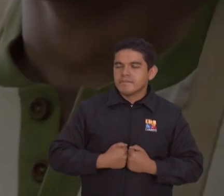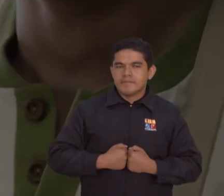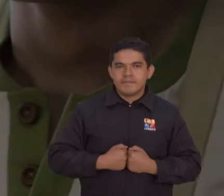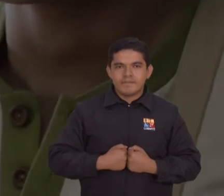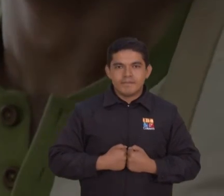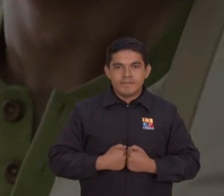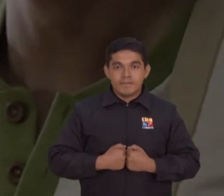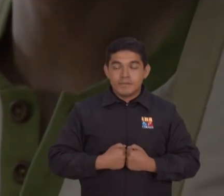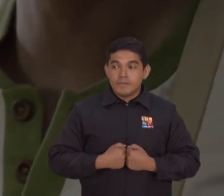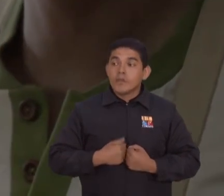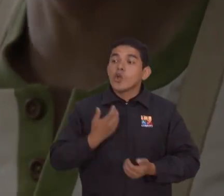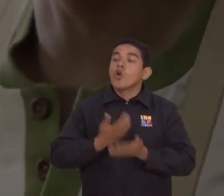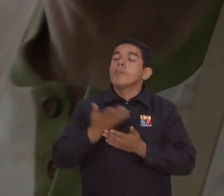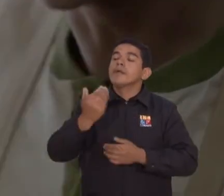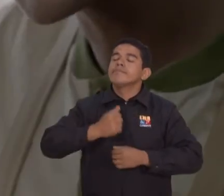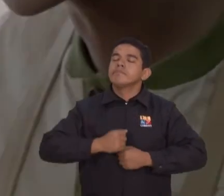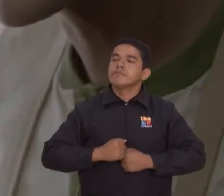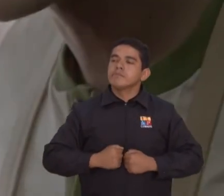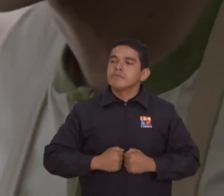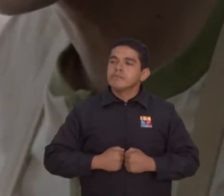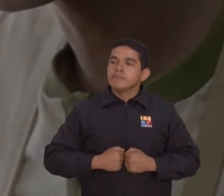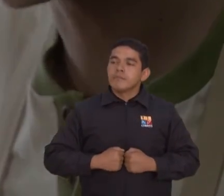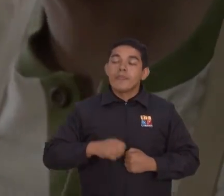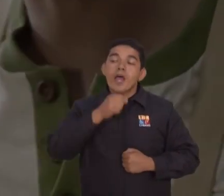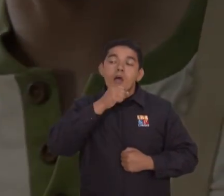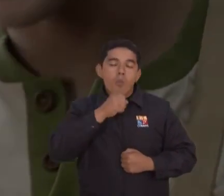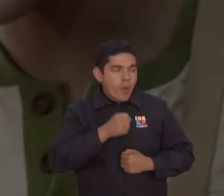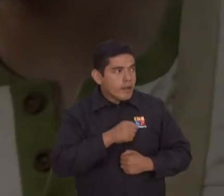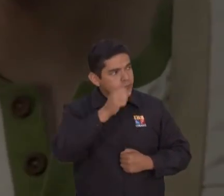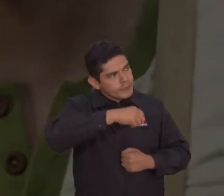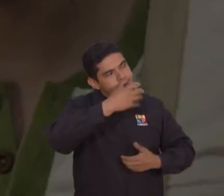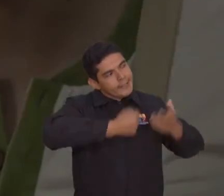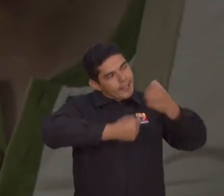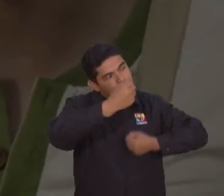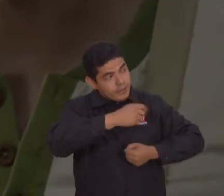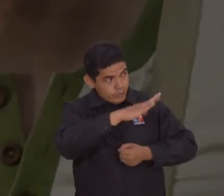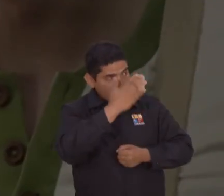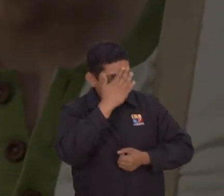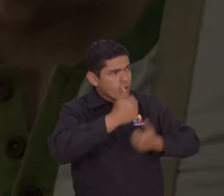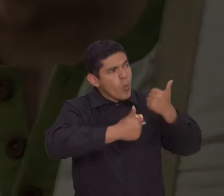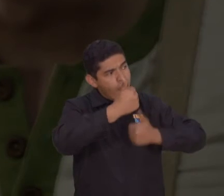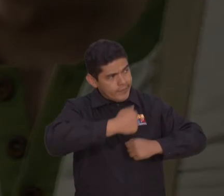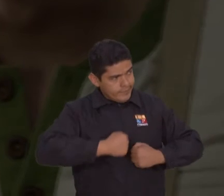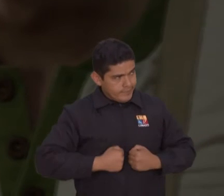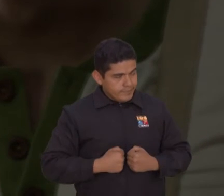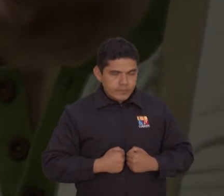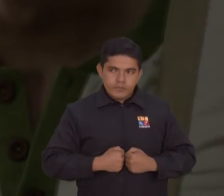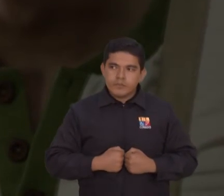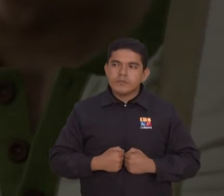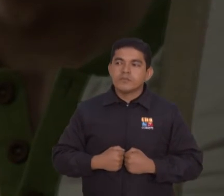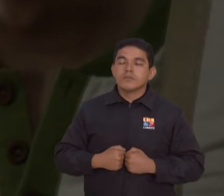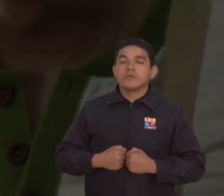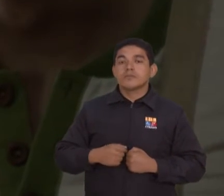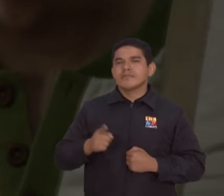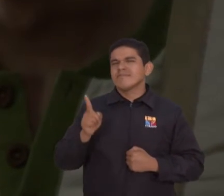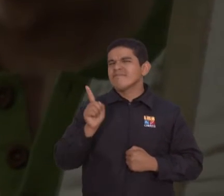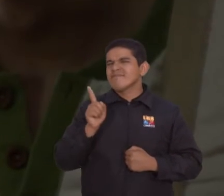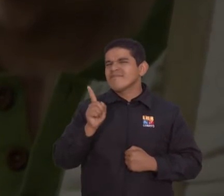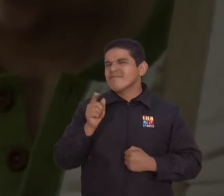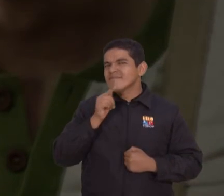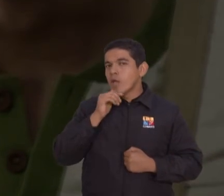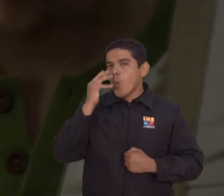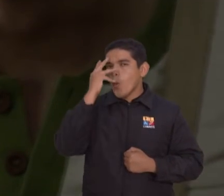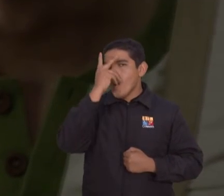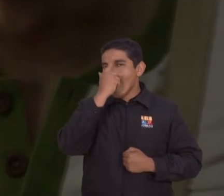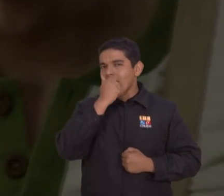¿Va a comprar algo? Sí, doña Silvia. El abuelo Tomás me mandó a comprar la leche. Me dijo que usted sabía de cuál era. Pero qué guapo